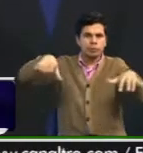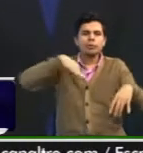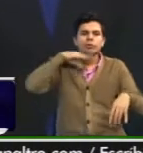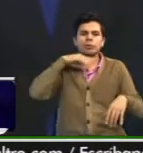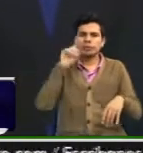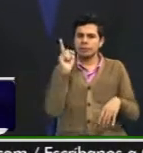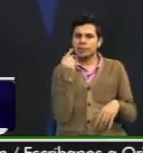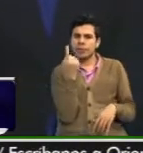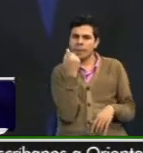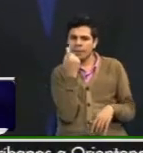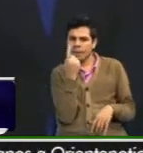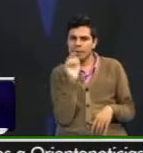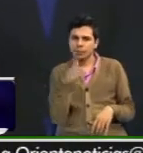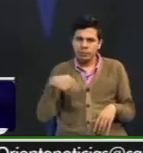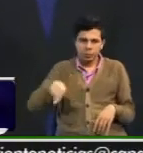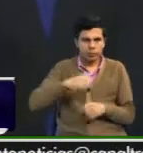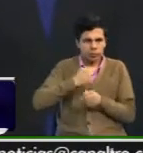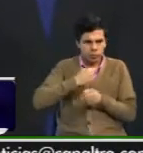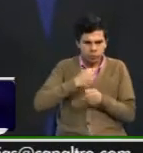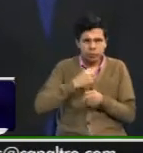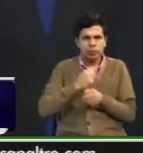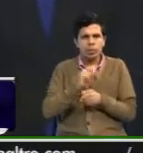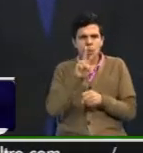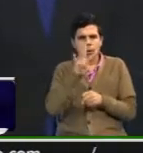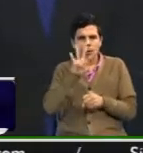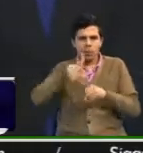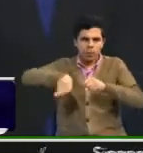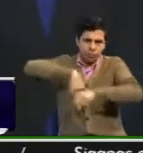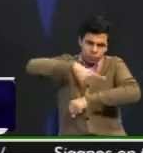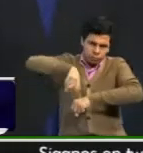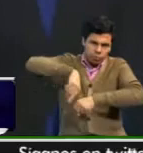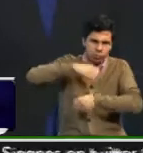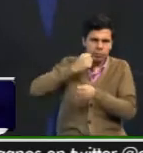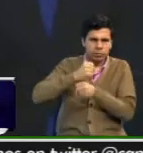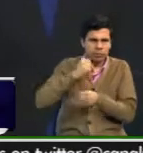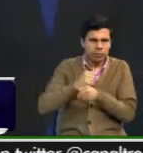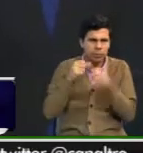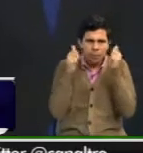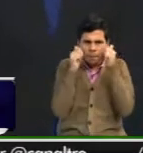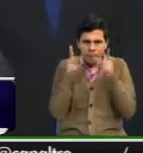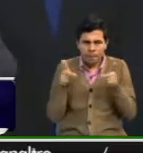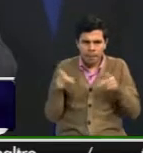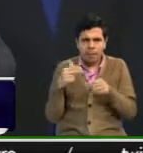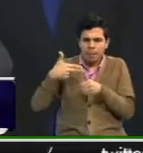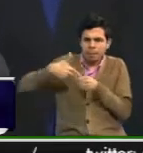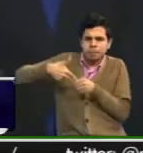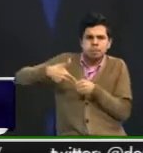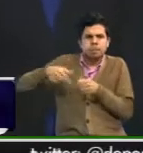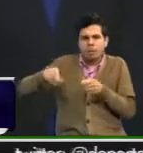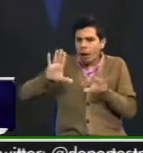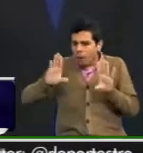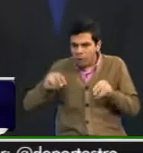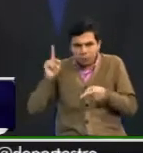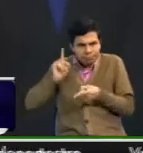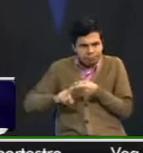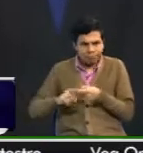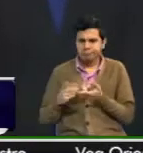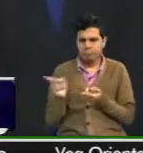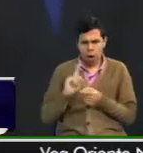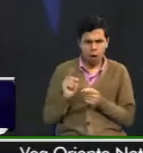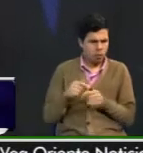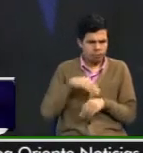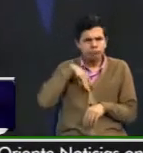trabajen 24 horas para que a nadie le falte la gasolina y desaparezcan las